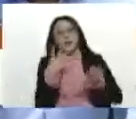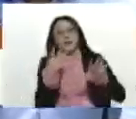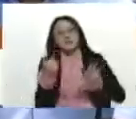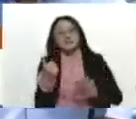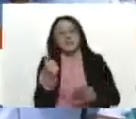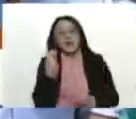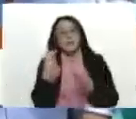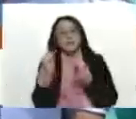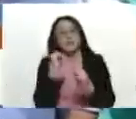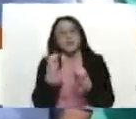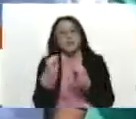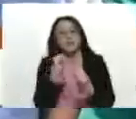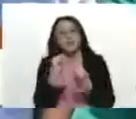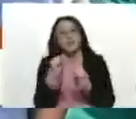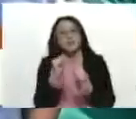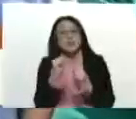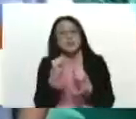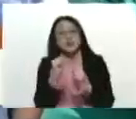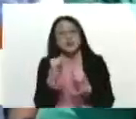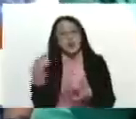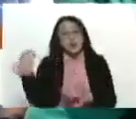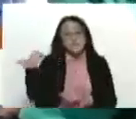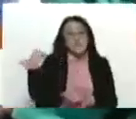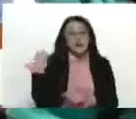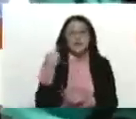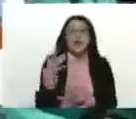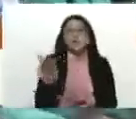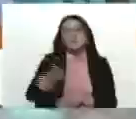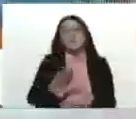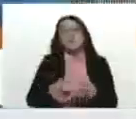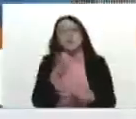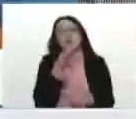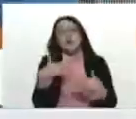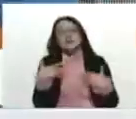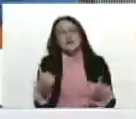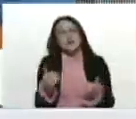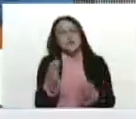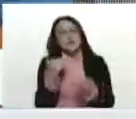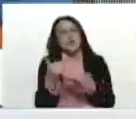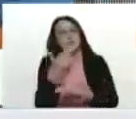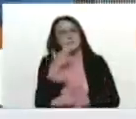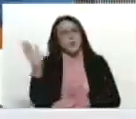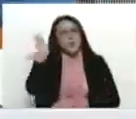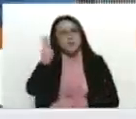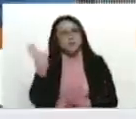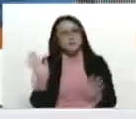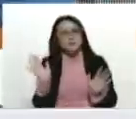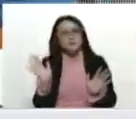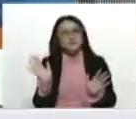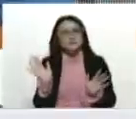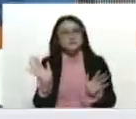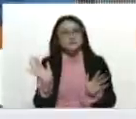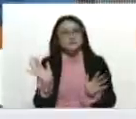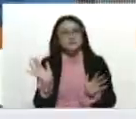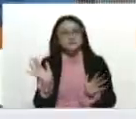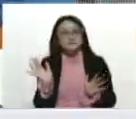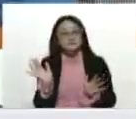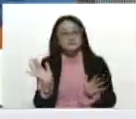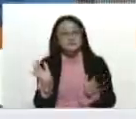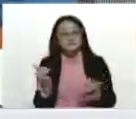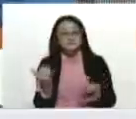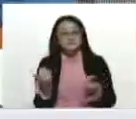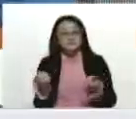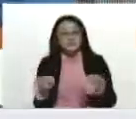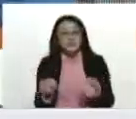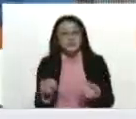en la espalda decir que se murió porque no tenía buena salud o sea es demasiada hipocresía demasiado a sí mismo Pues bien Lo que produce el bloqueo es que